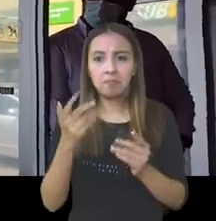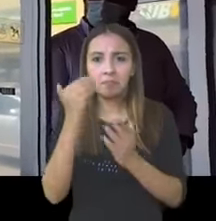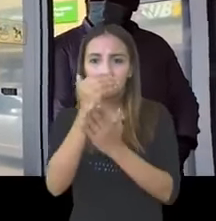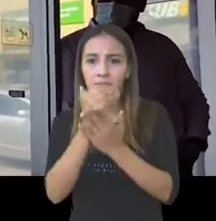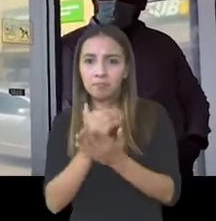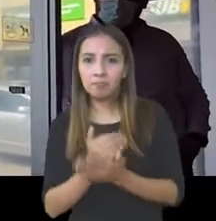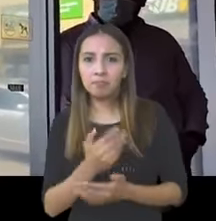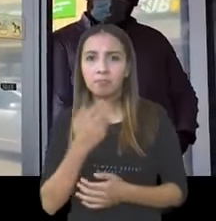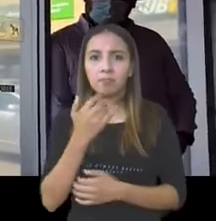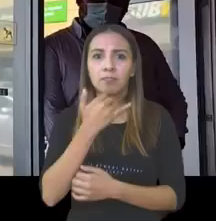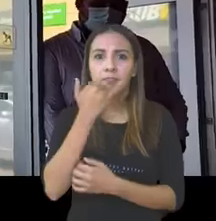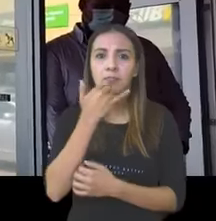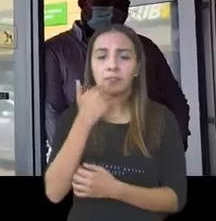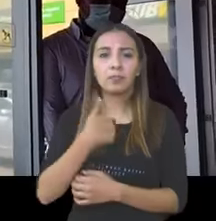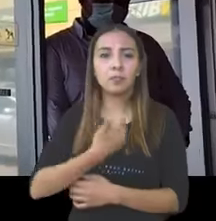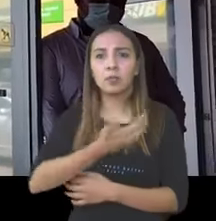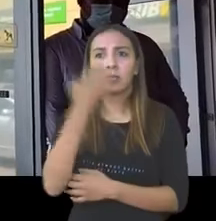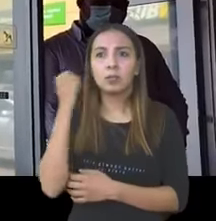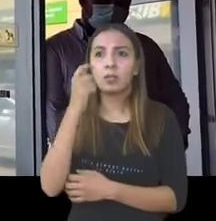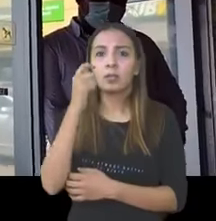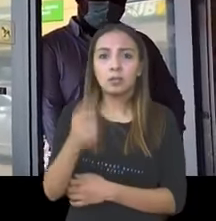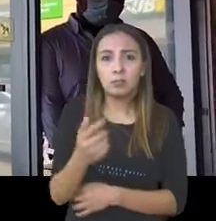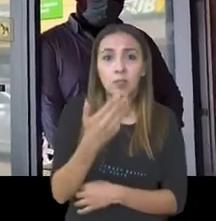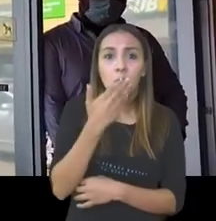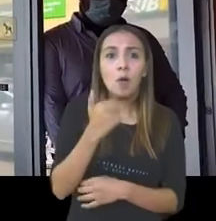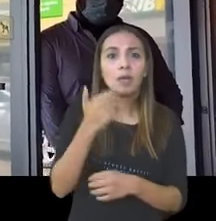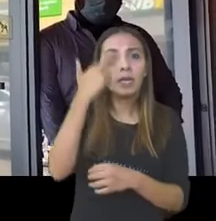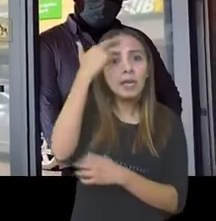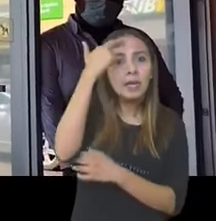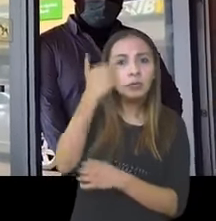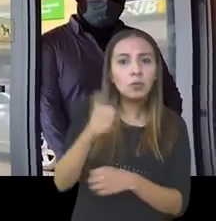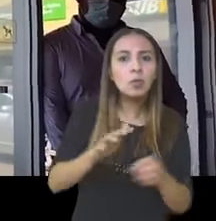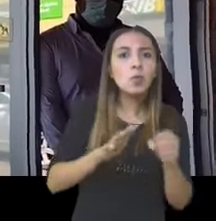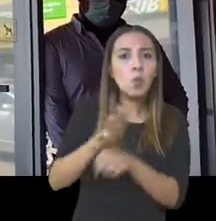jamás nos lo muestra. No vienen motivos, que ese es